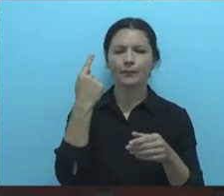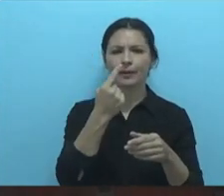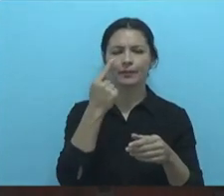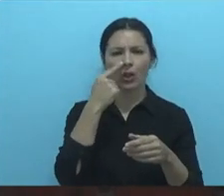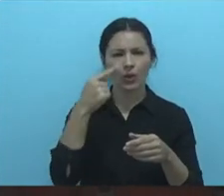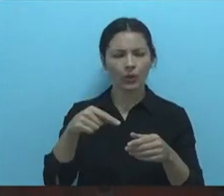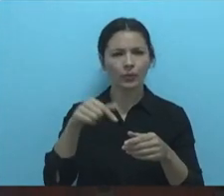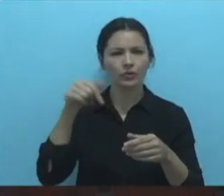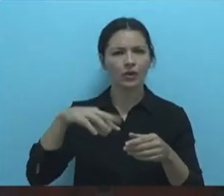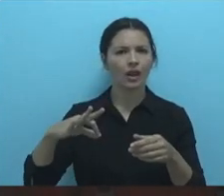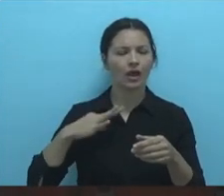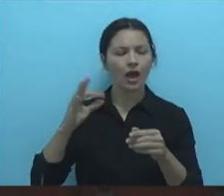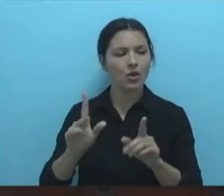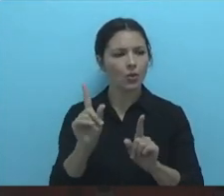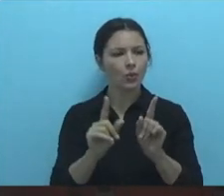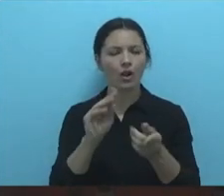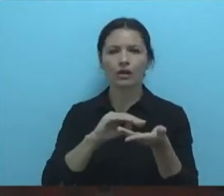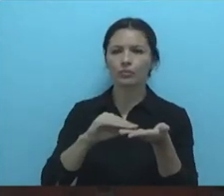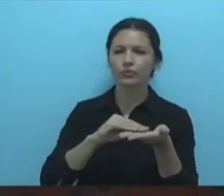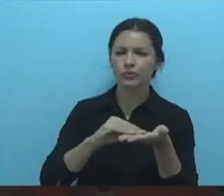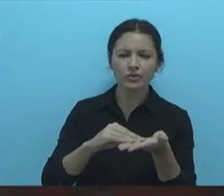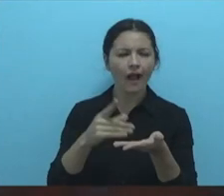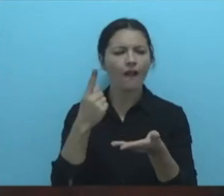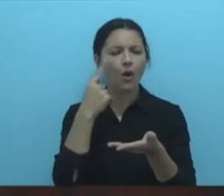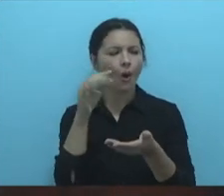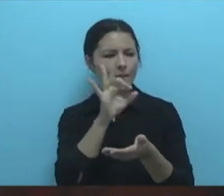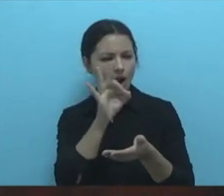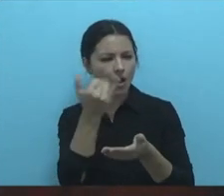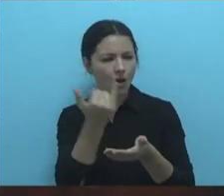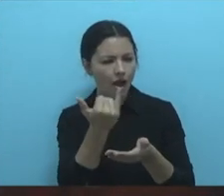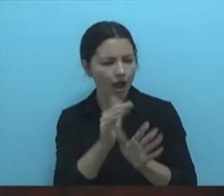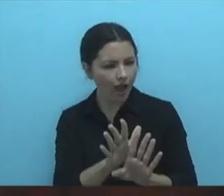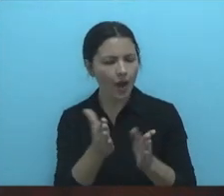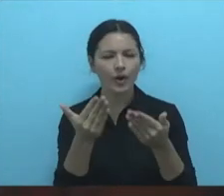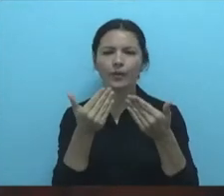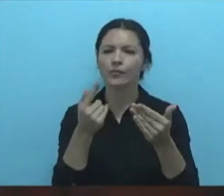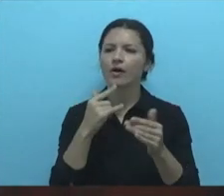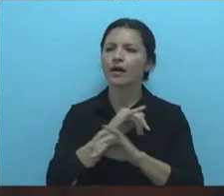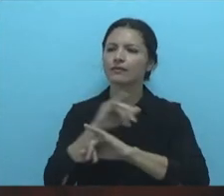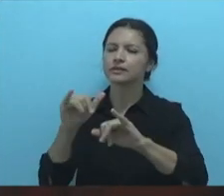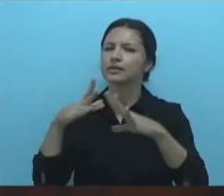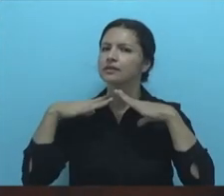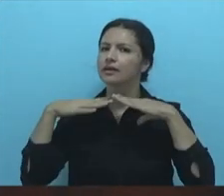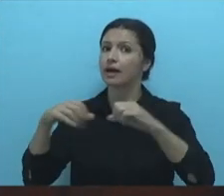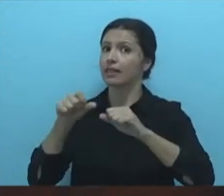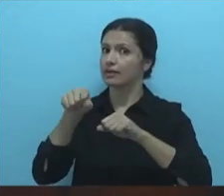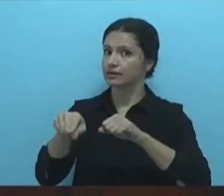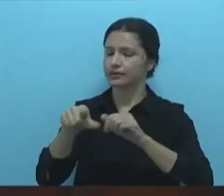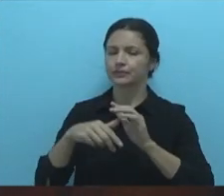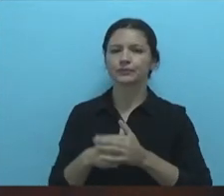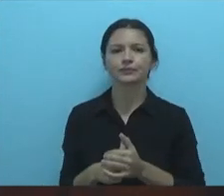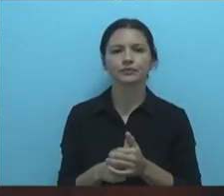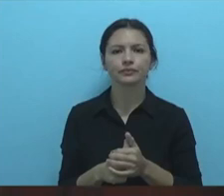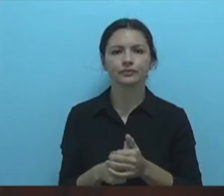año si los señores diputados o las señoras diputadas Tienen alguna observación que formular por secretaría se tomará